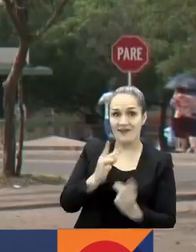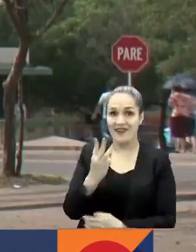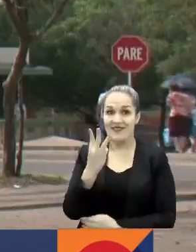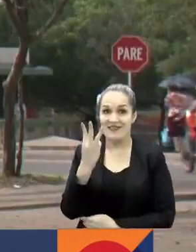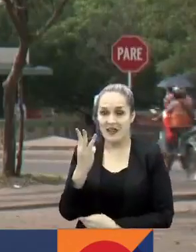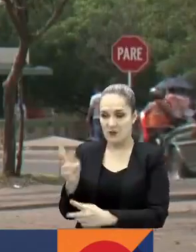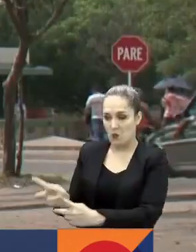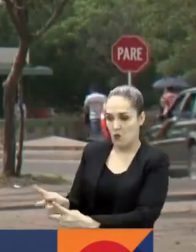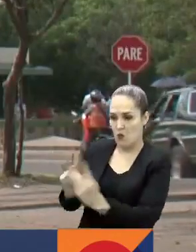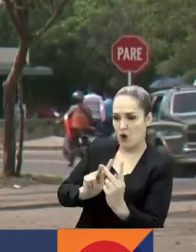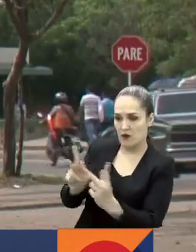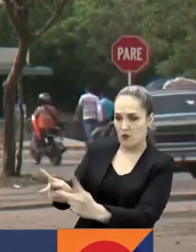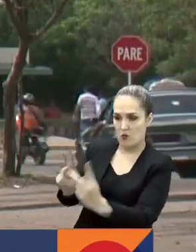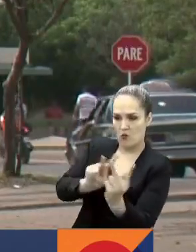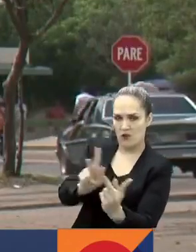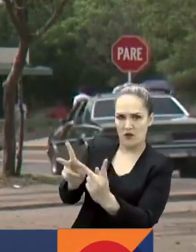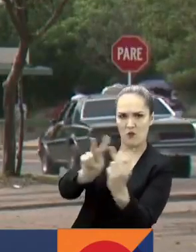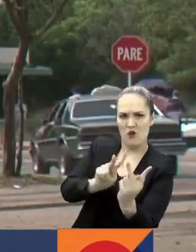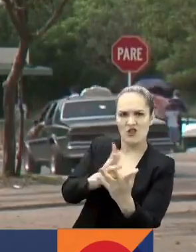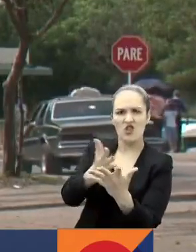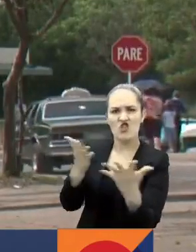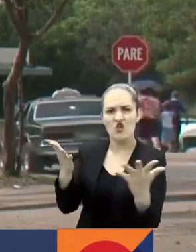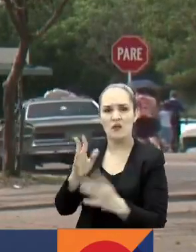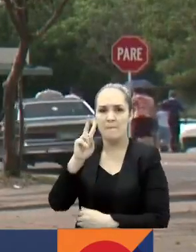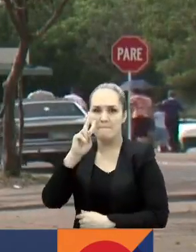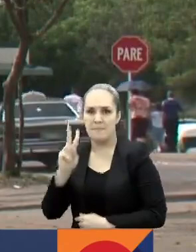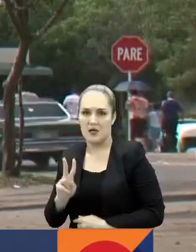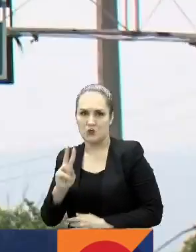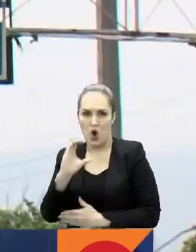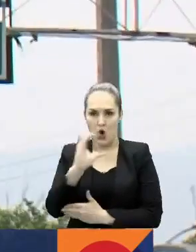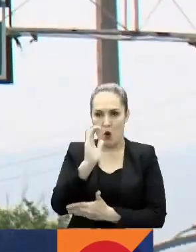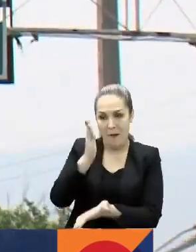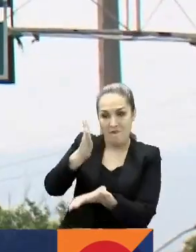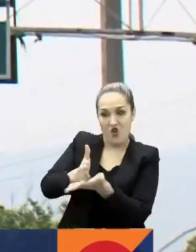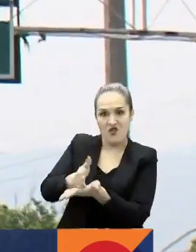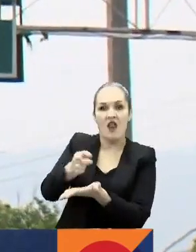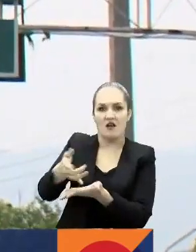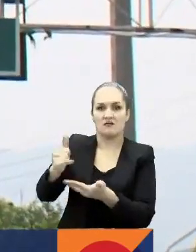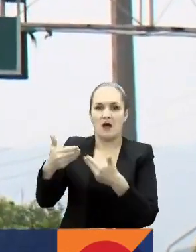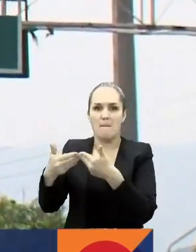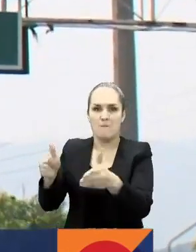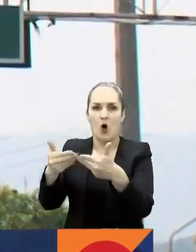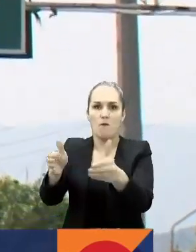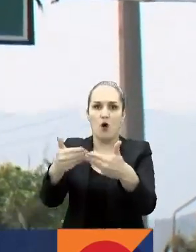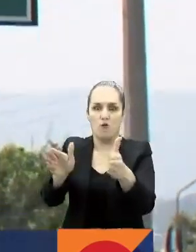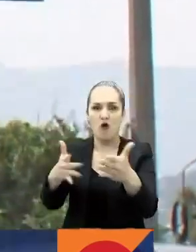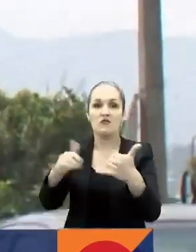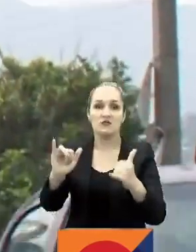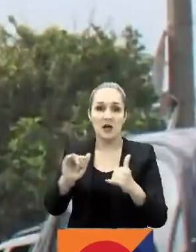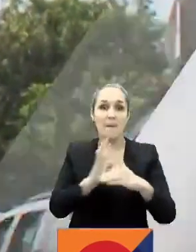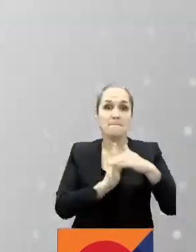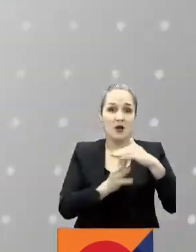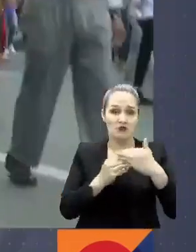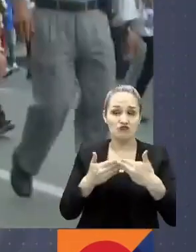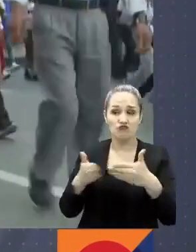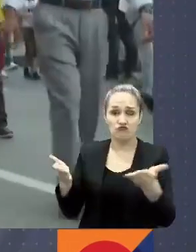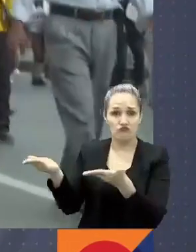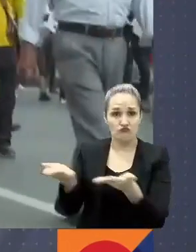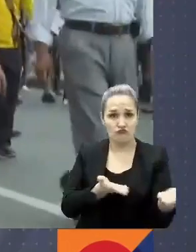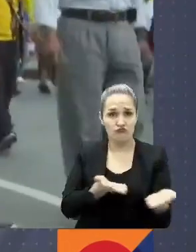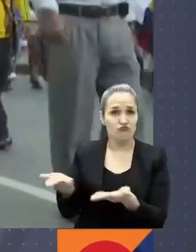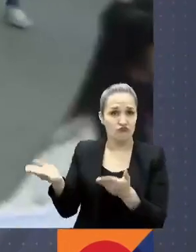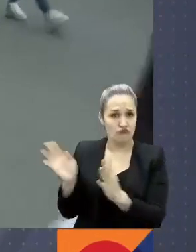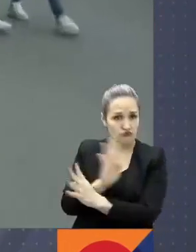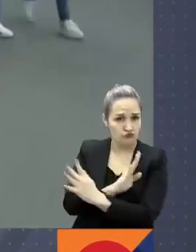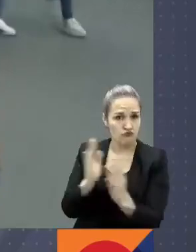con Venezuela. A partir de hoy, Migración Colombia estableció condiciones para el paso y salida de venezolanos.